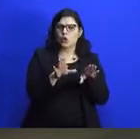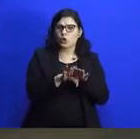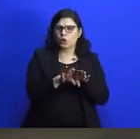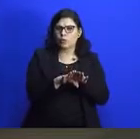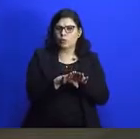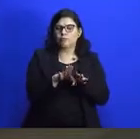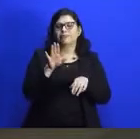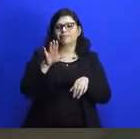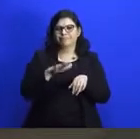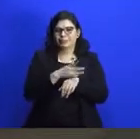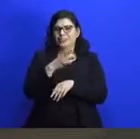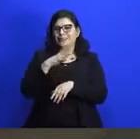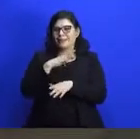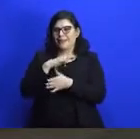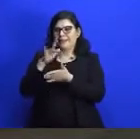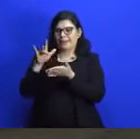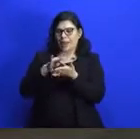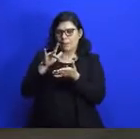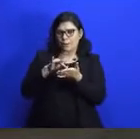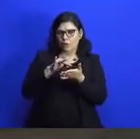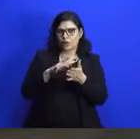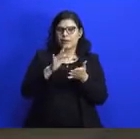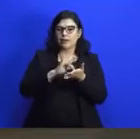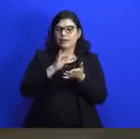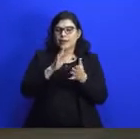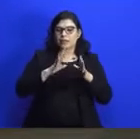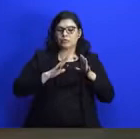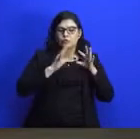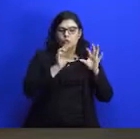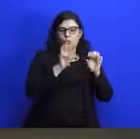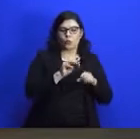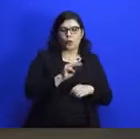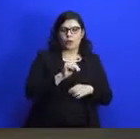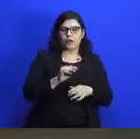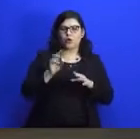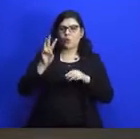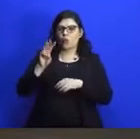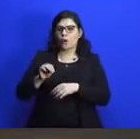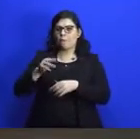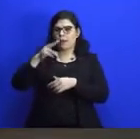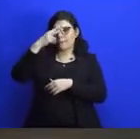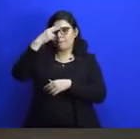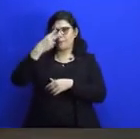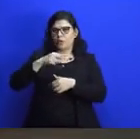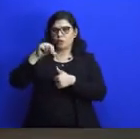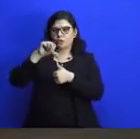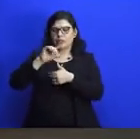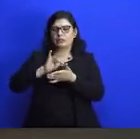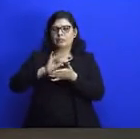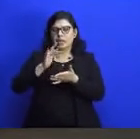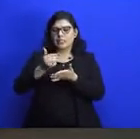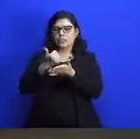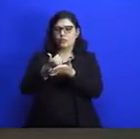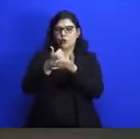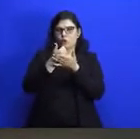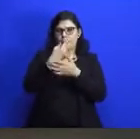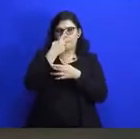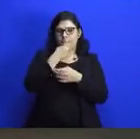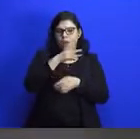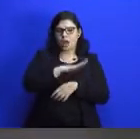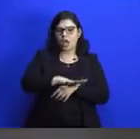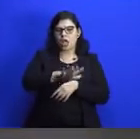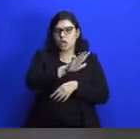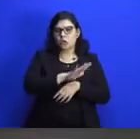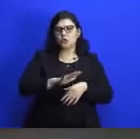que recibimos. Gracias, Fundación Walmart, Walmart de México y Centroamérica, por ayudarnos a que más personas tengan menos